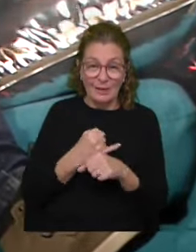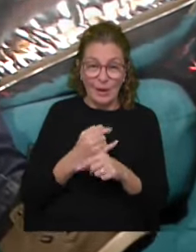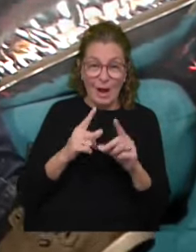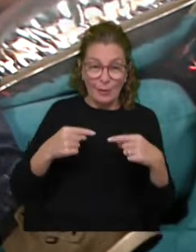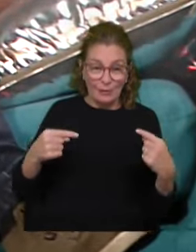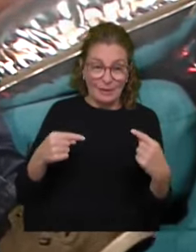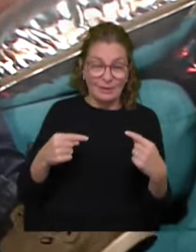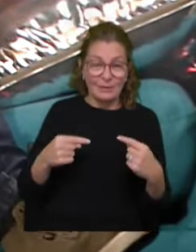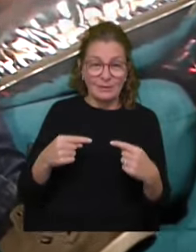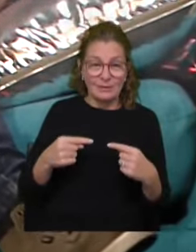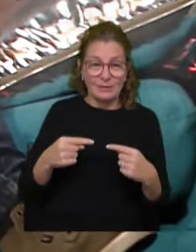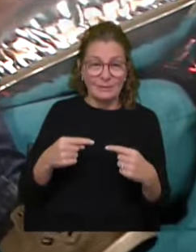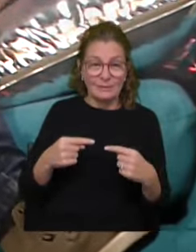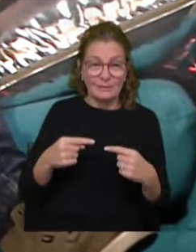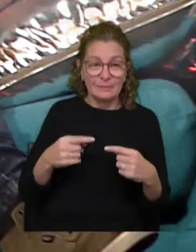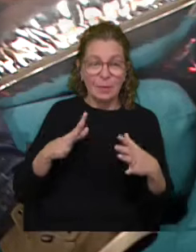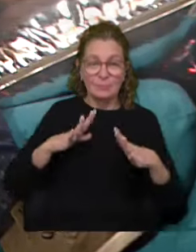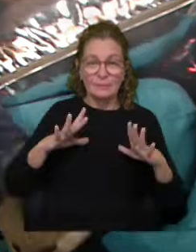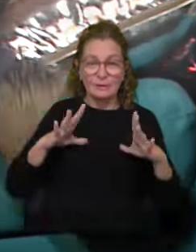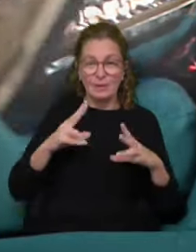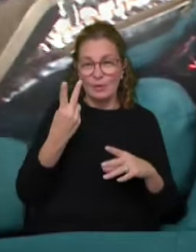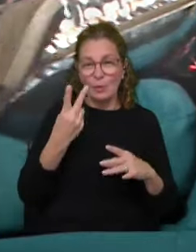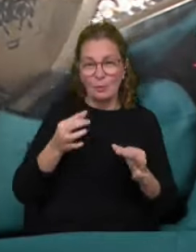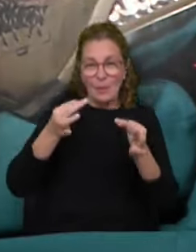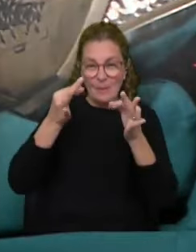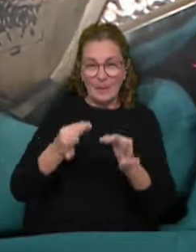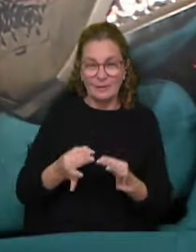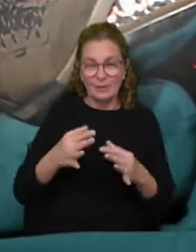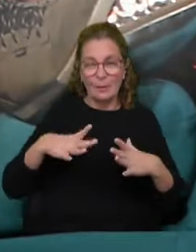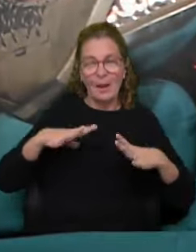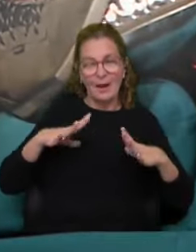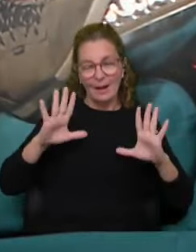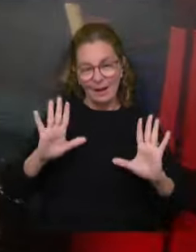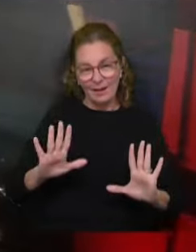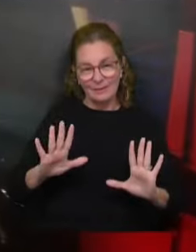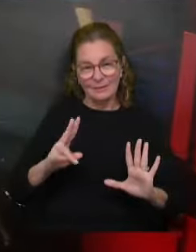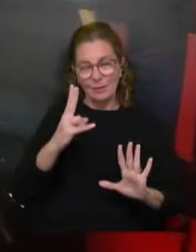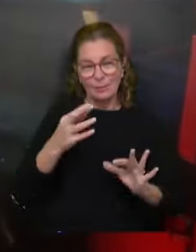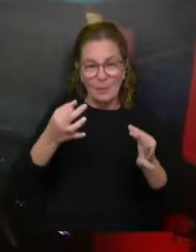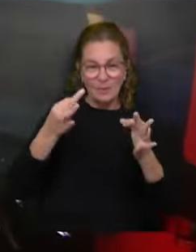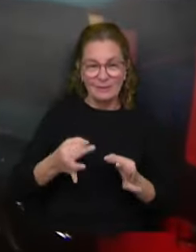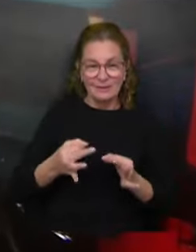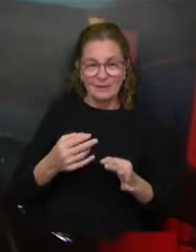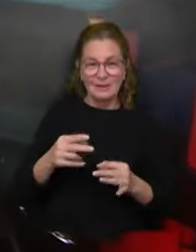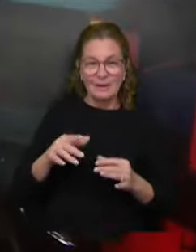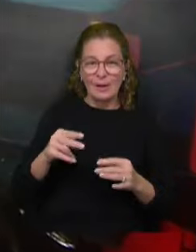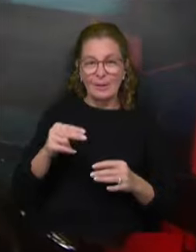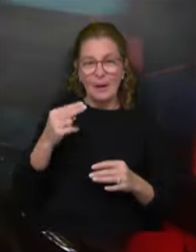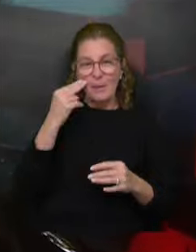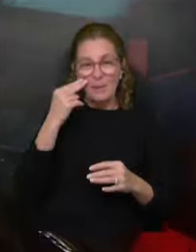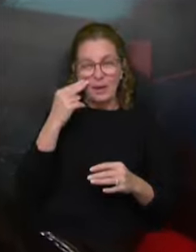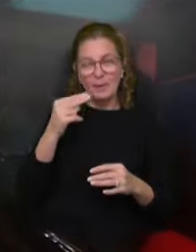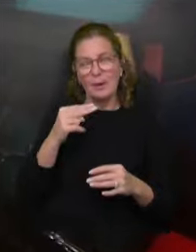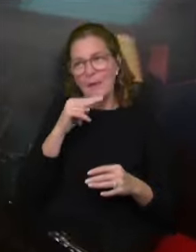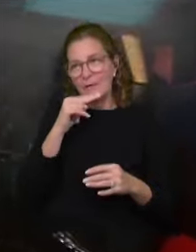cosita. O sea que el segundo, relax. El segundo va a salir perfecto, más relajado. Segundo perfecto. Bueno, ahora se empieza a quejarlos del viernes. Ahora empezaron a mandarlos